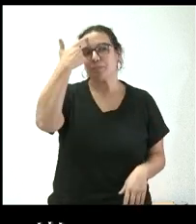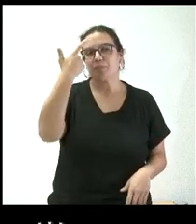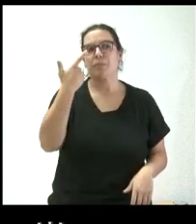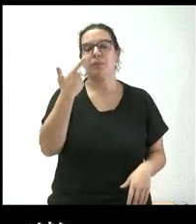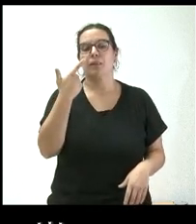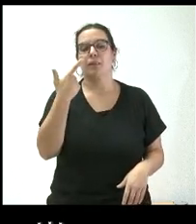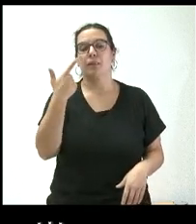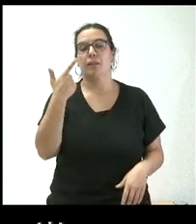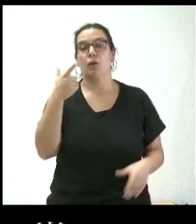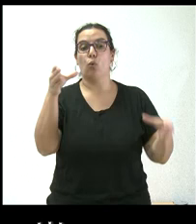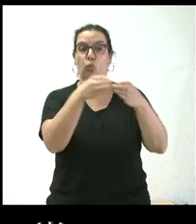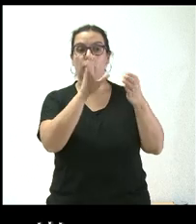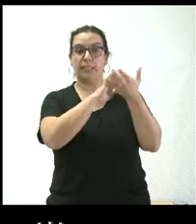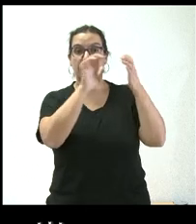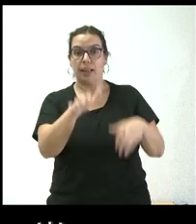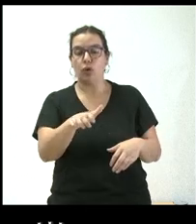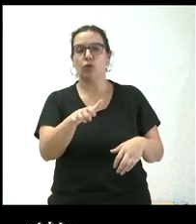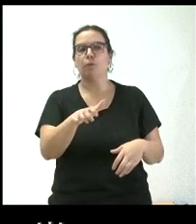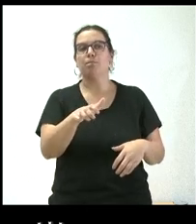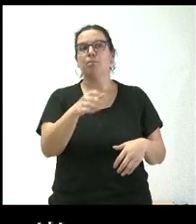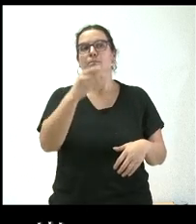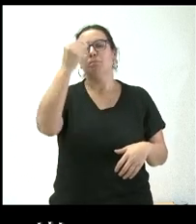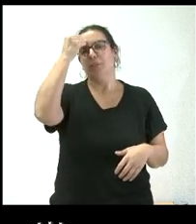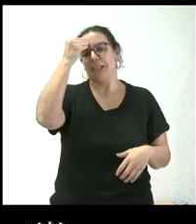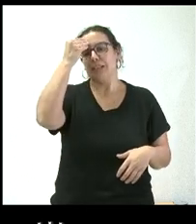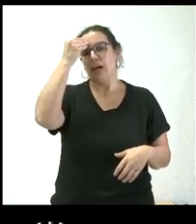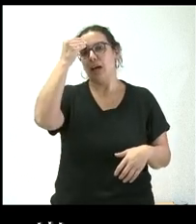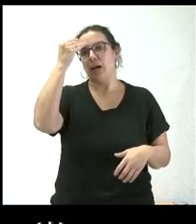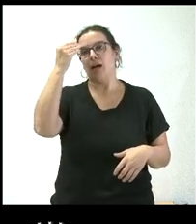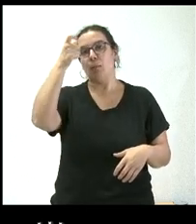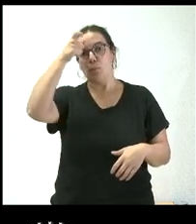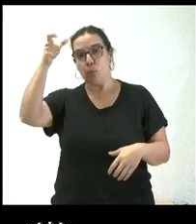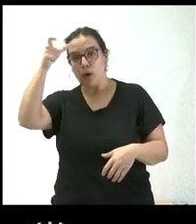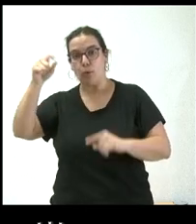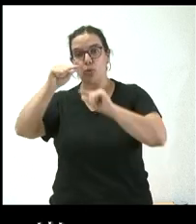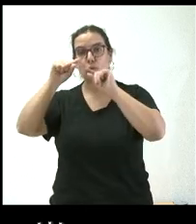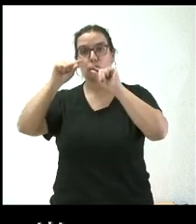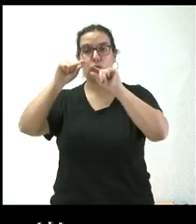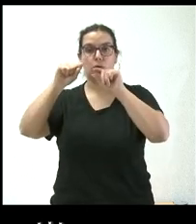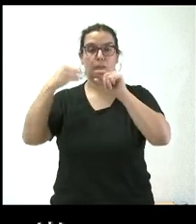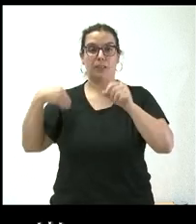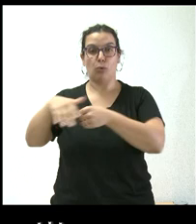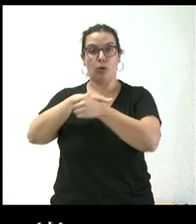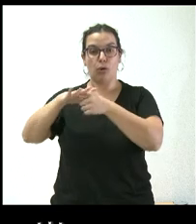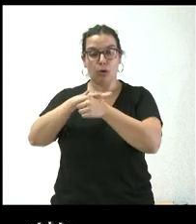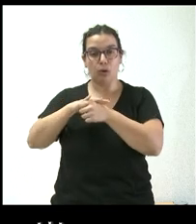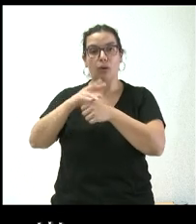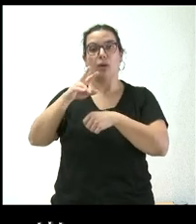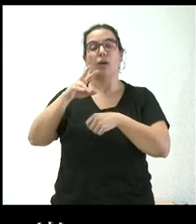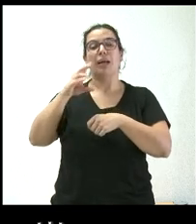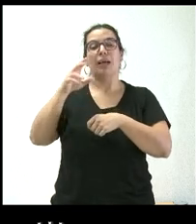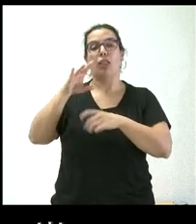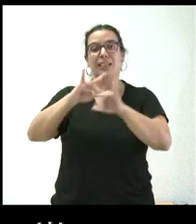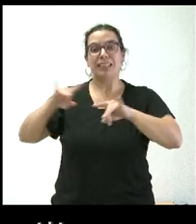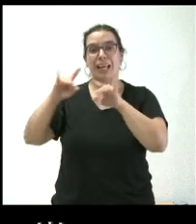motivos por los que la junta no considera prioritarios a los municipios de la comunidad de Villa y tierra de coca en el plan de prevención de